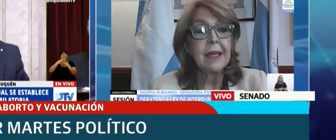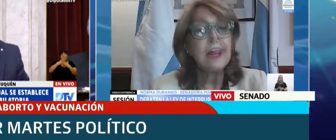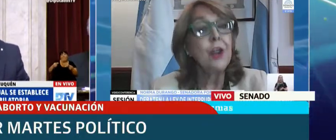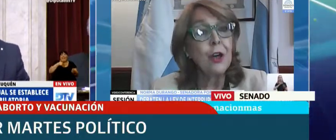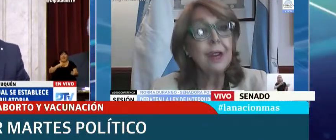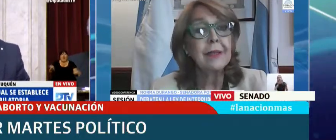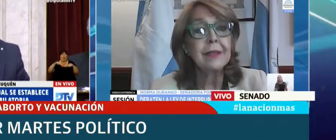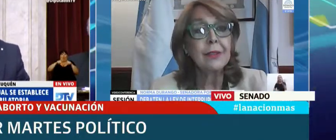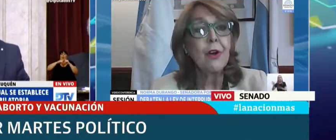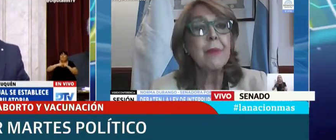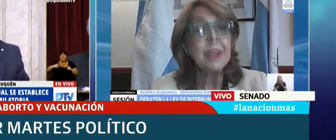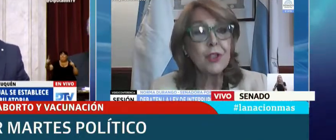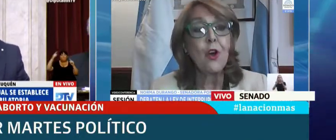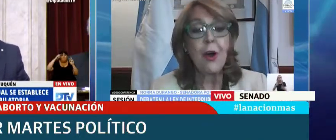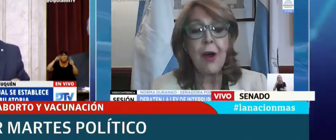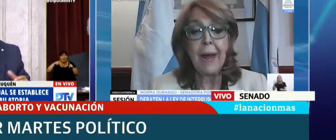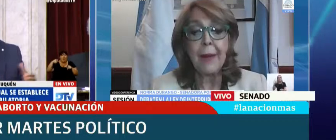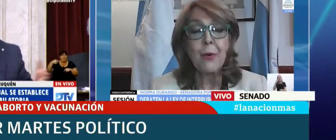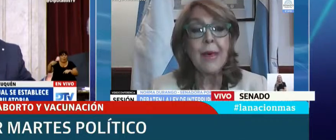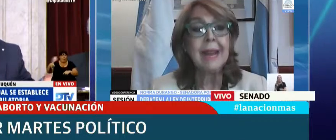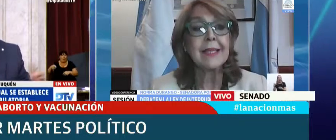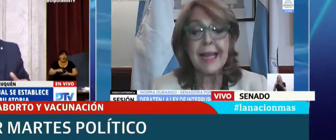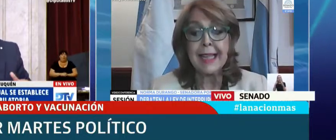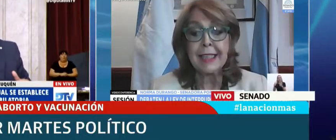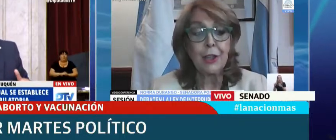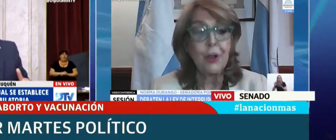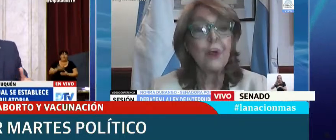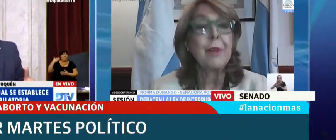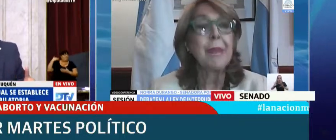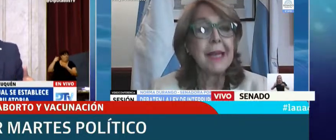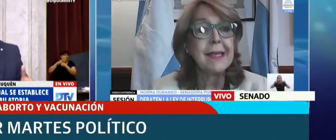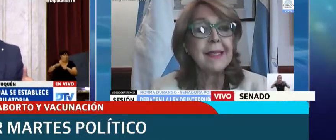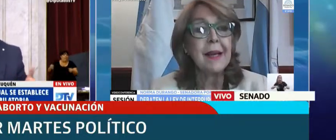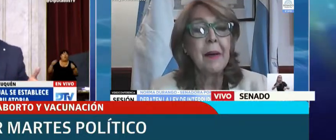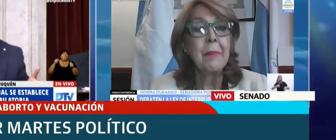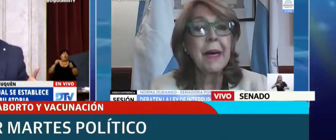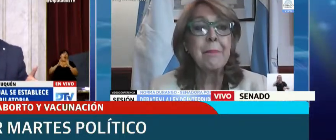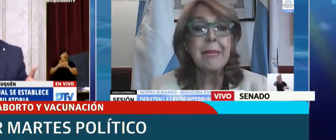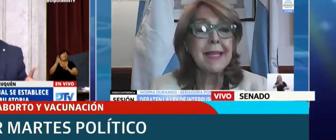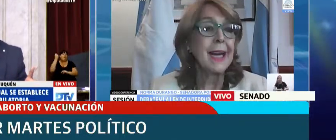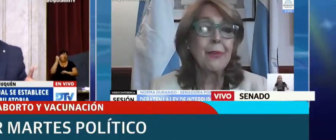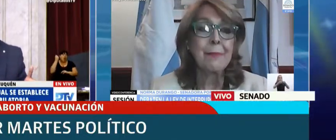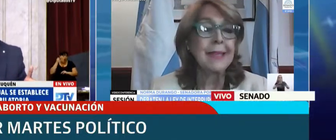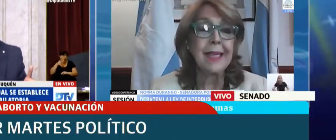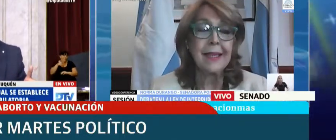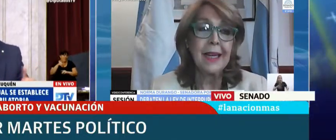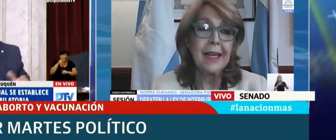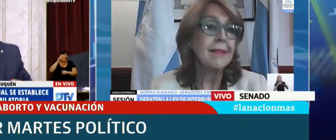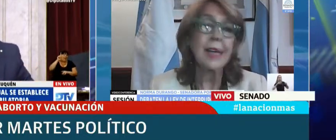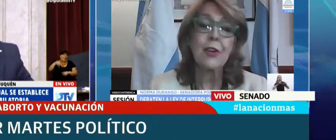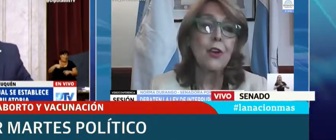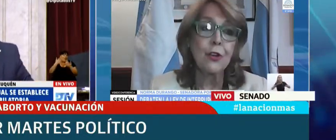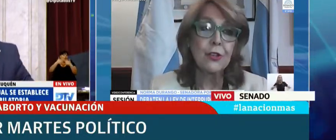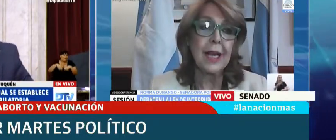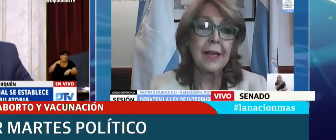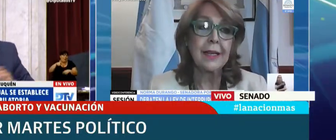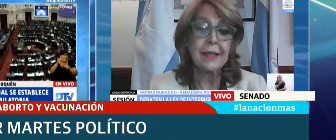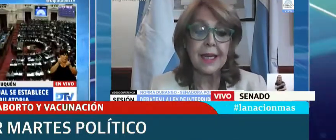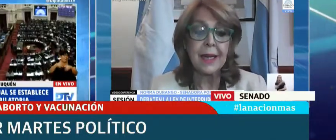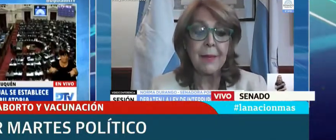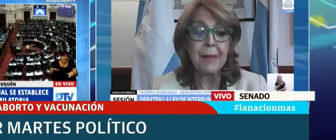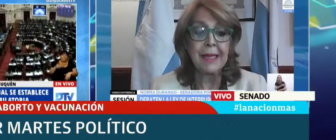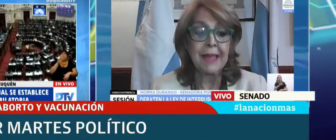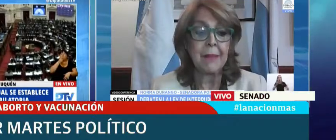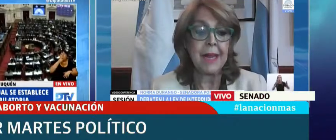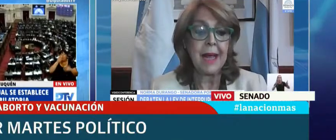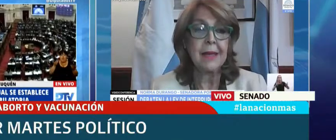básicamente estas tres cosas cierren este círculo y que mañana de cara al fin del año el gobierno pueda decir bueno